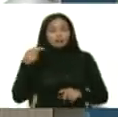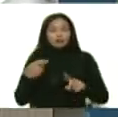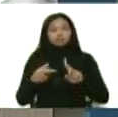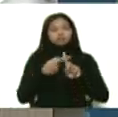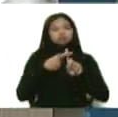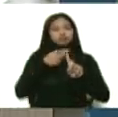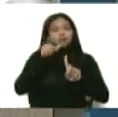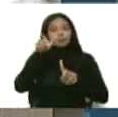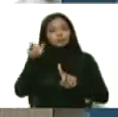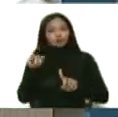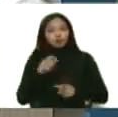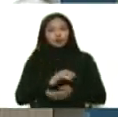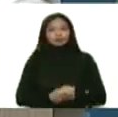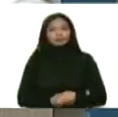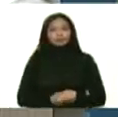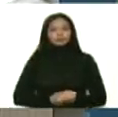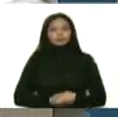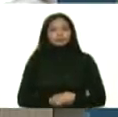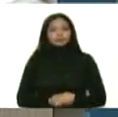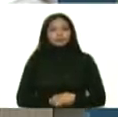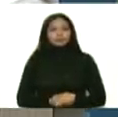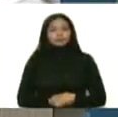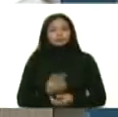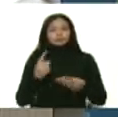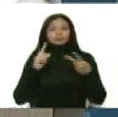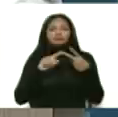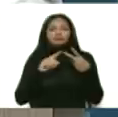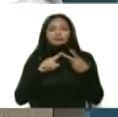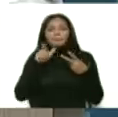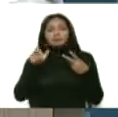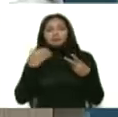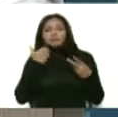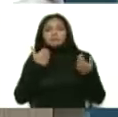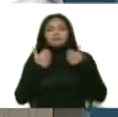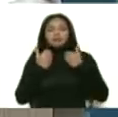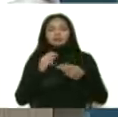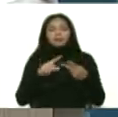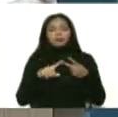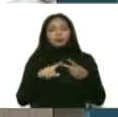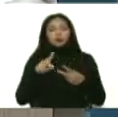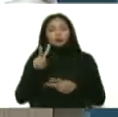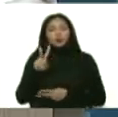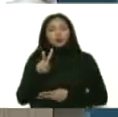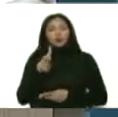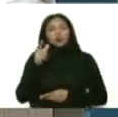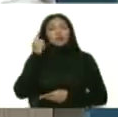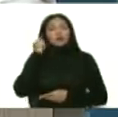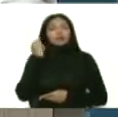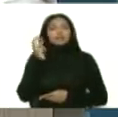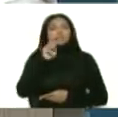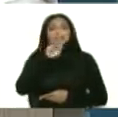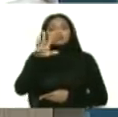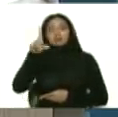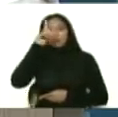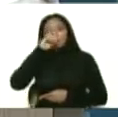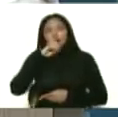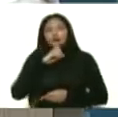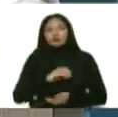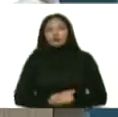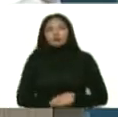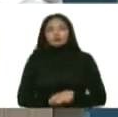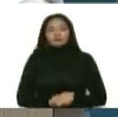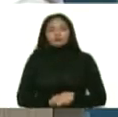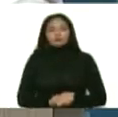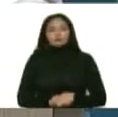en el día de hoy. Luego tenemos un caso de una femenina de 25 años de edad, proveniente del